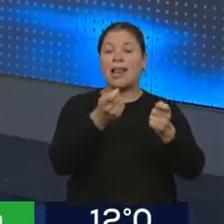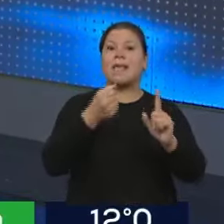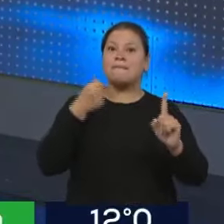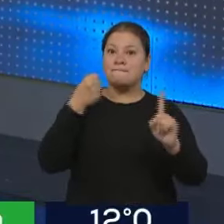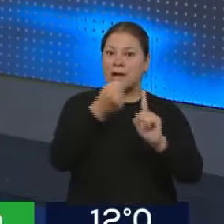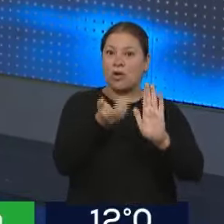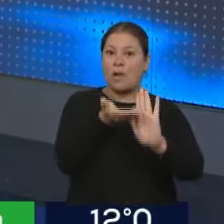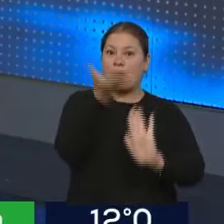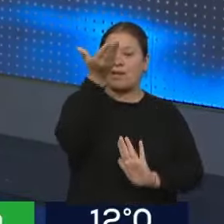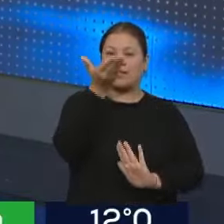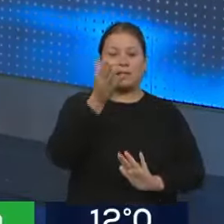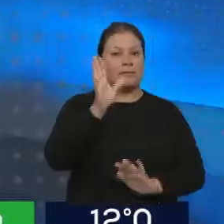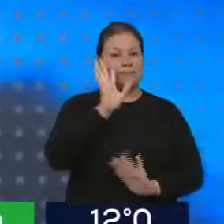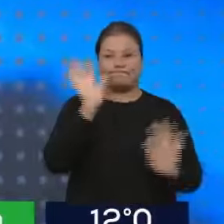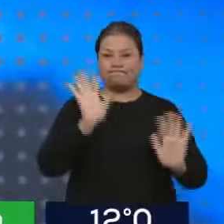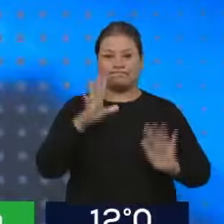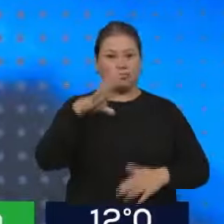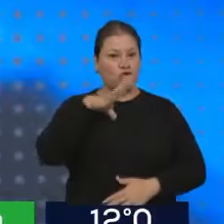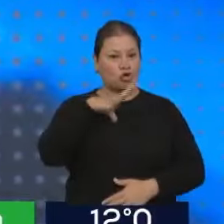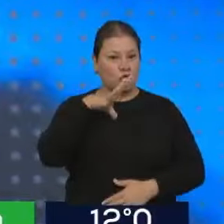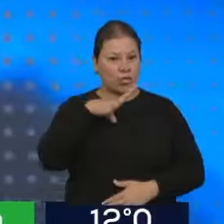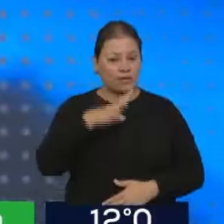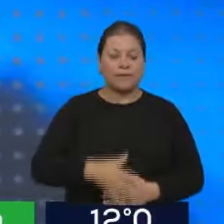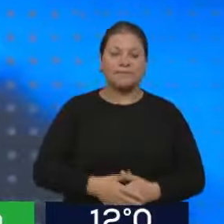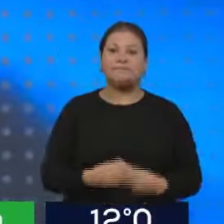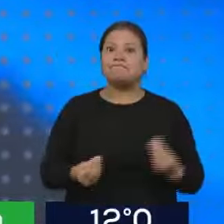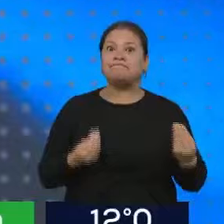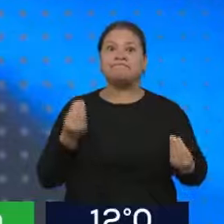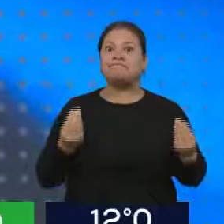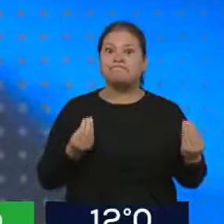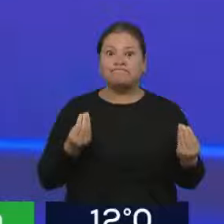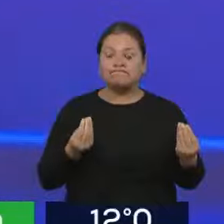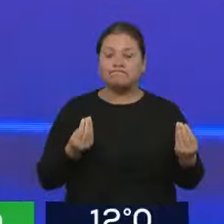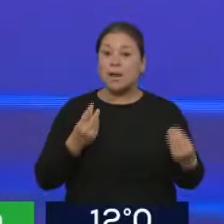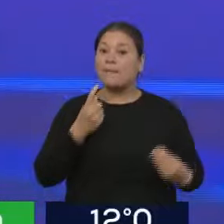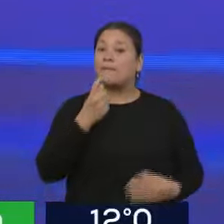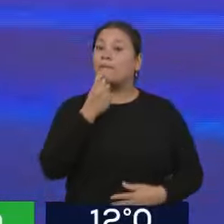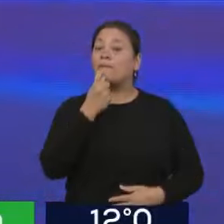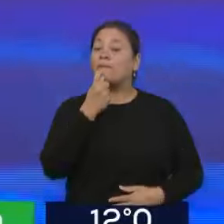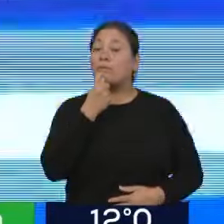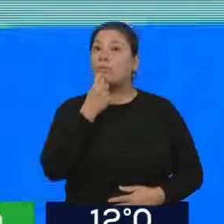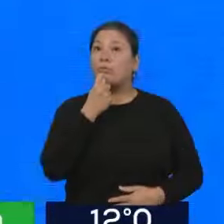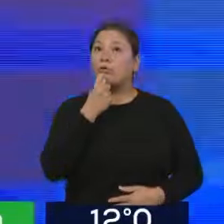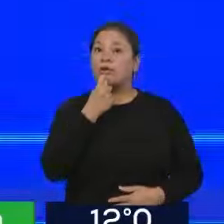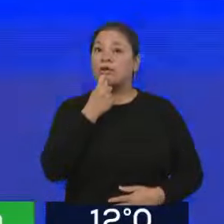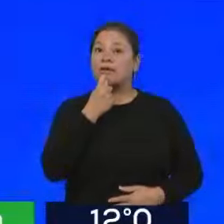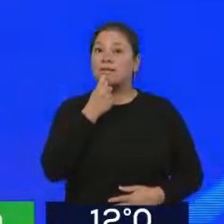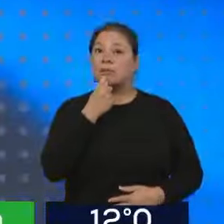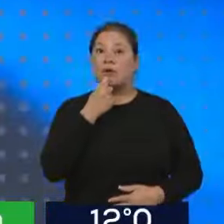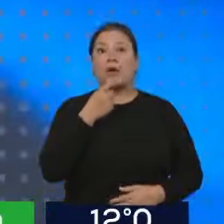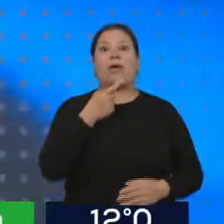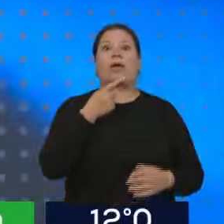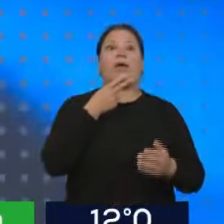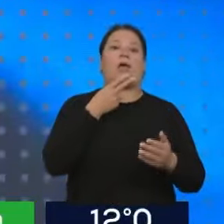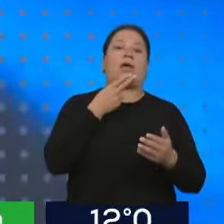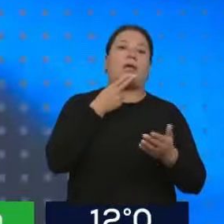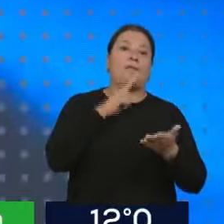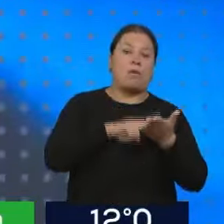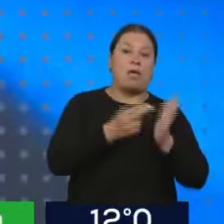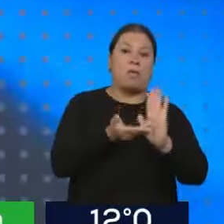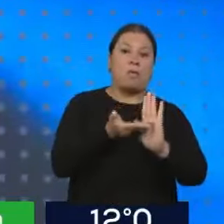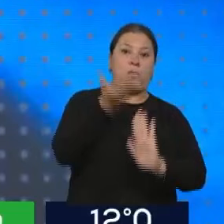no se siente. No se conoce aún. Así que imagínate qué hubiera pasado si además cargábamos con los aumentos correspondientes al